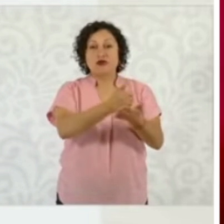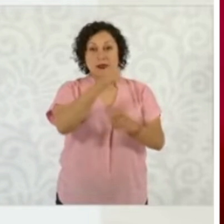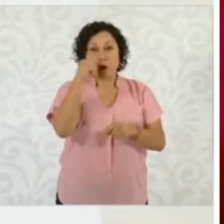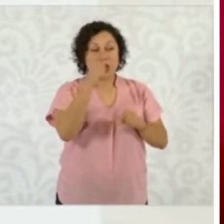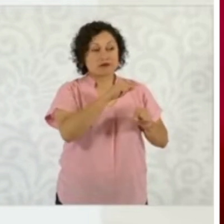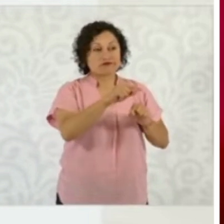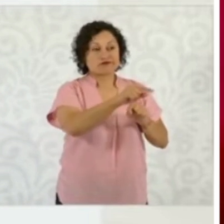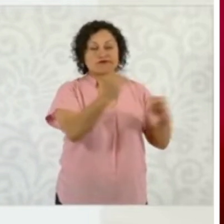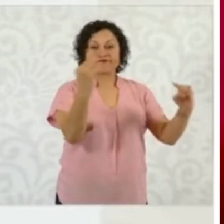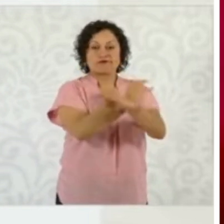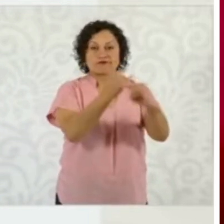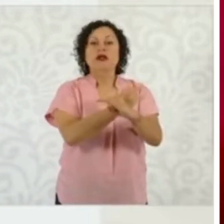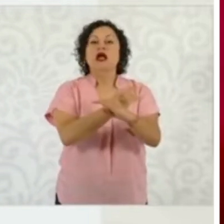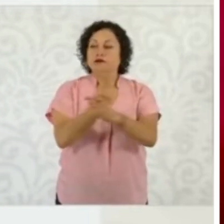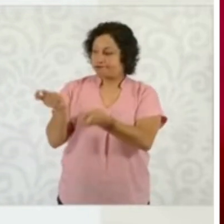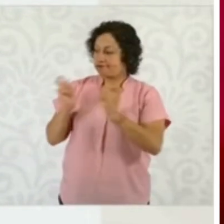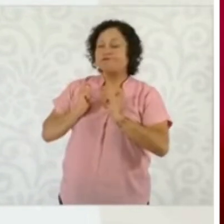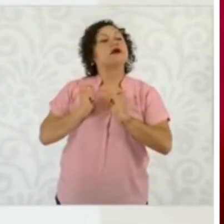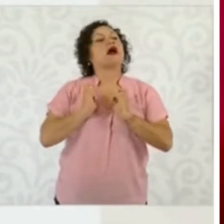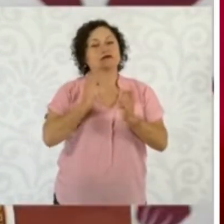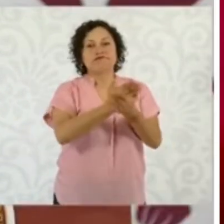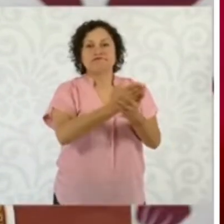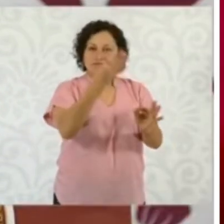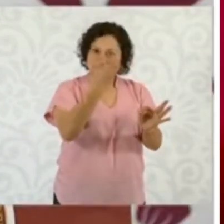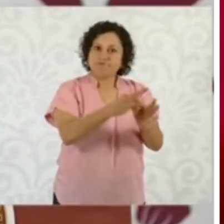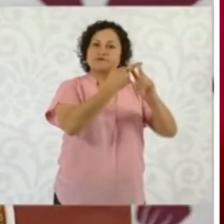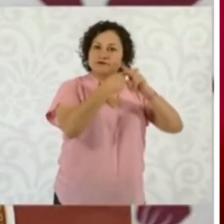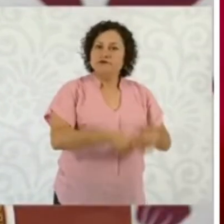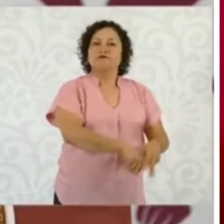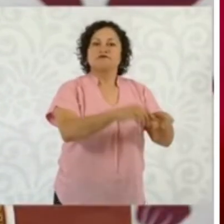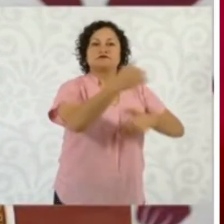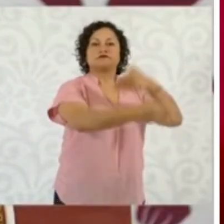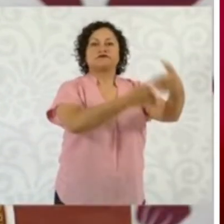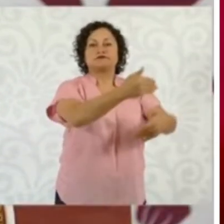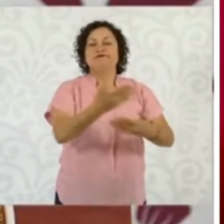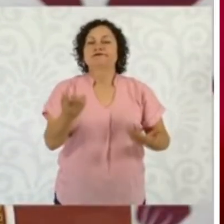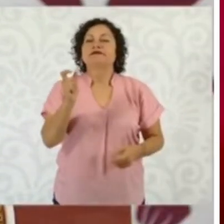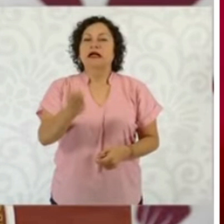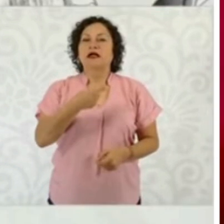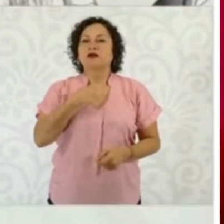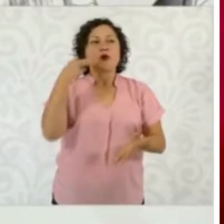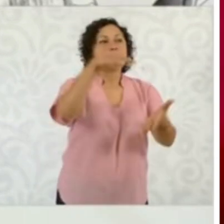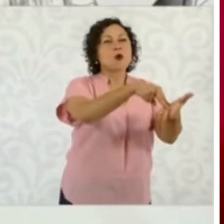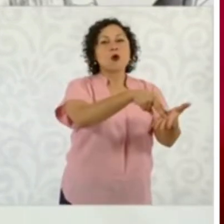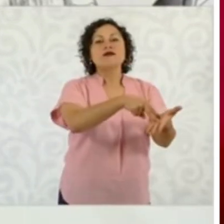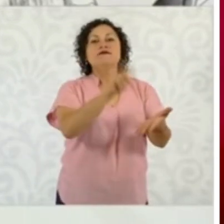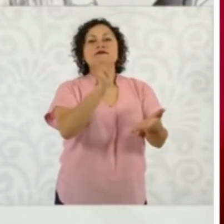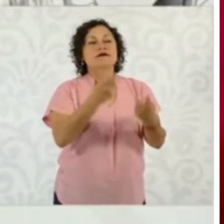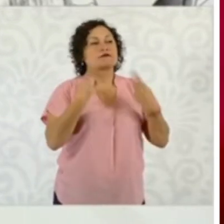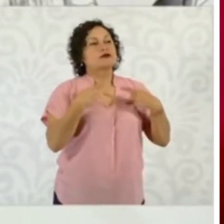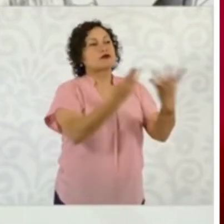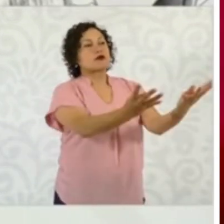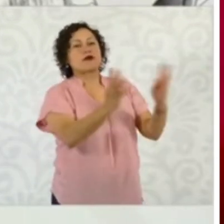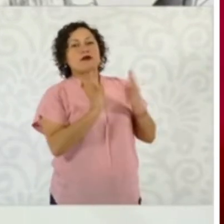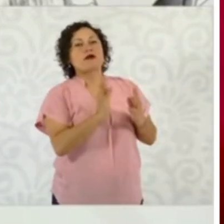tiempo no se hacía, ya regresamos. Cuando hacemos eso, visitamos a la gente, escuchamos la problemática, atendemos de manera